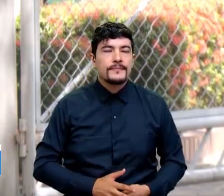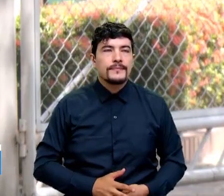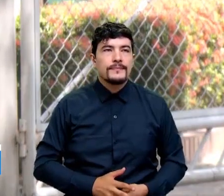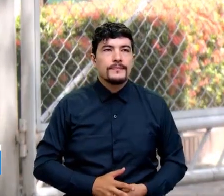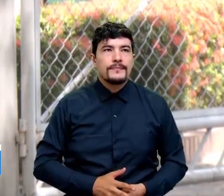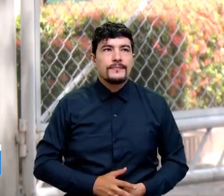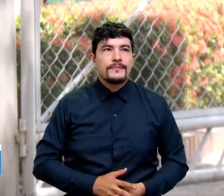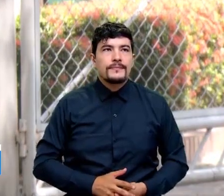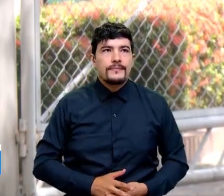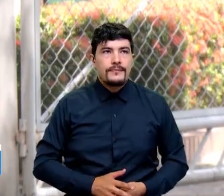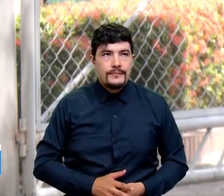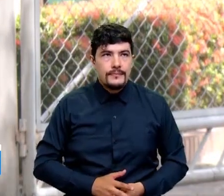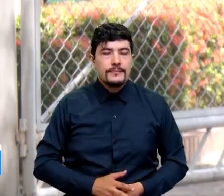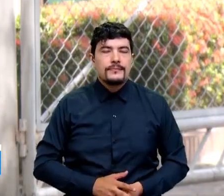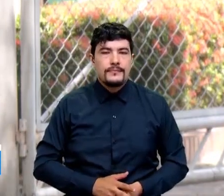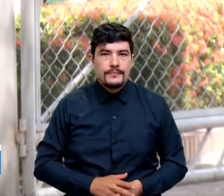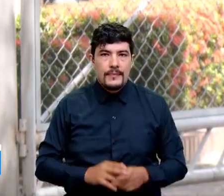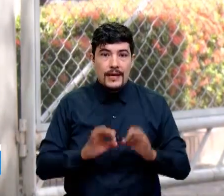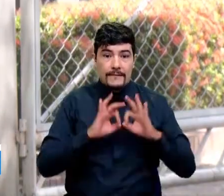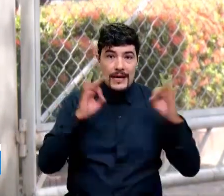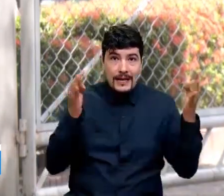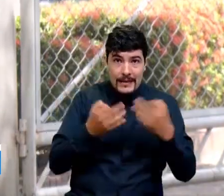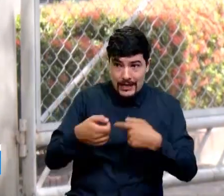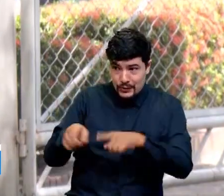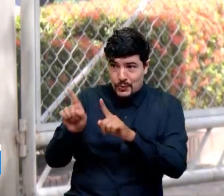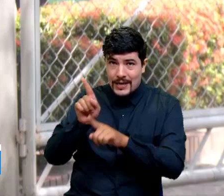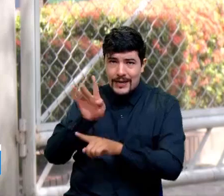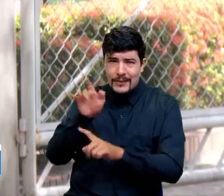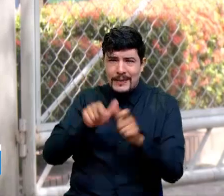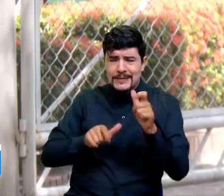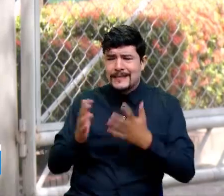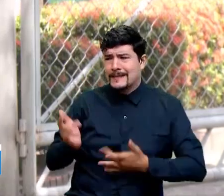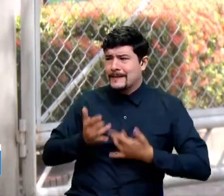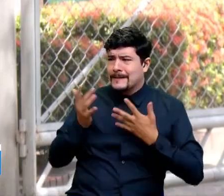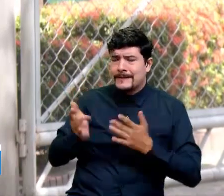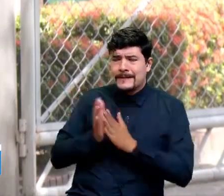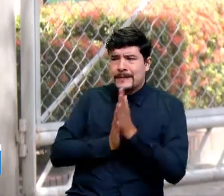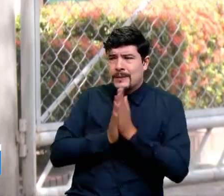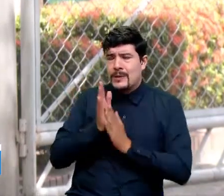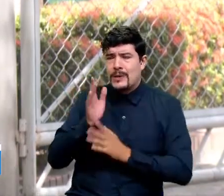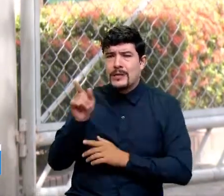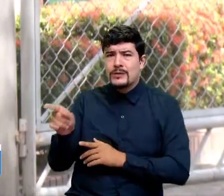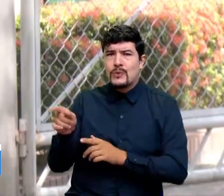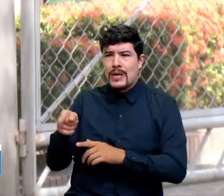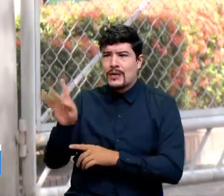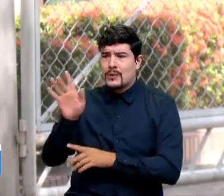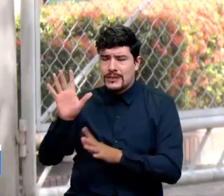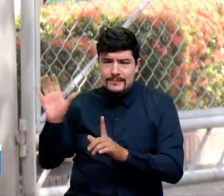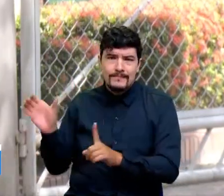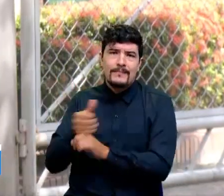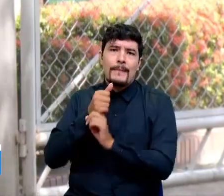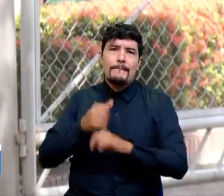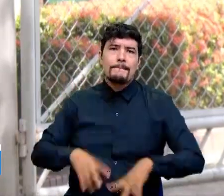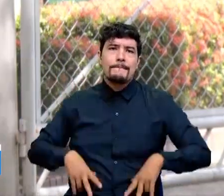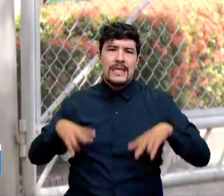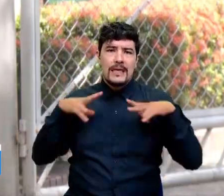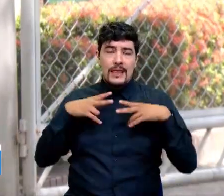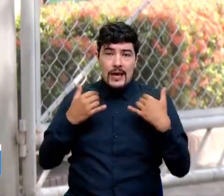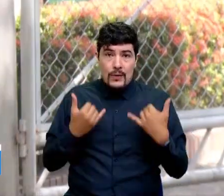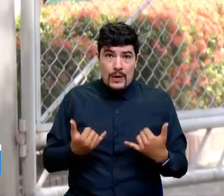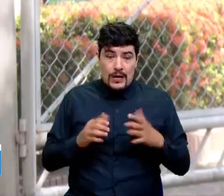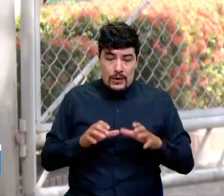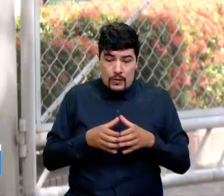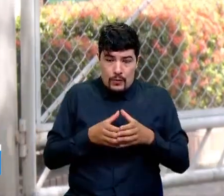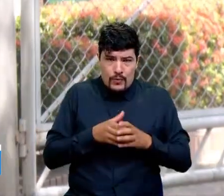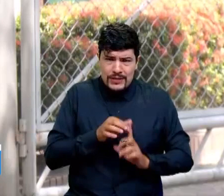Mire, los familiares guardan las esperanzas que los 14 mineros, por supuesto, puedan ser encontrados con vida, pues ya el salvamento minero se desplegó